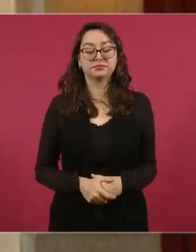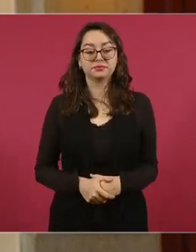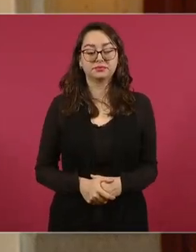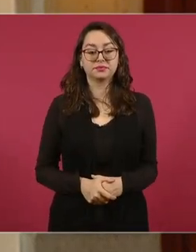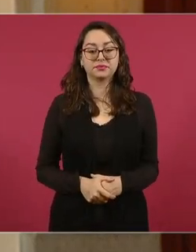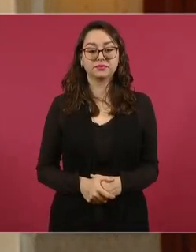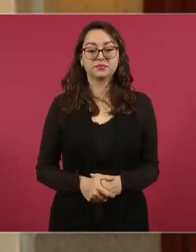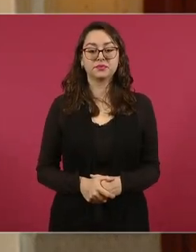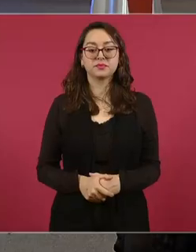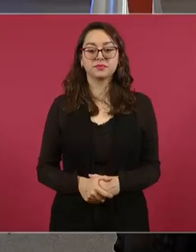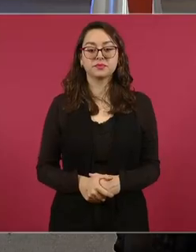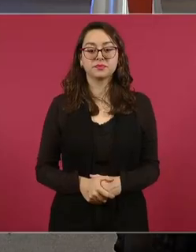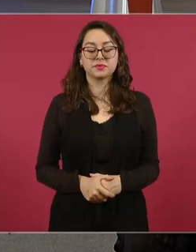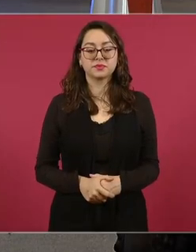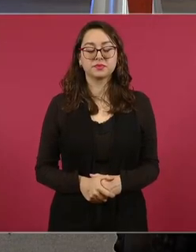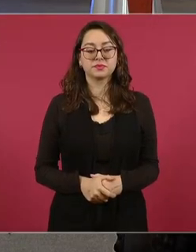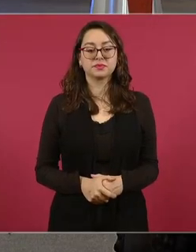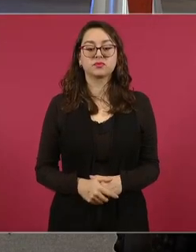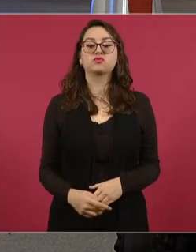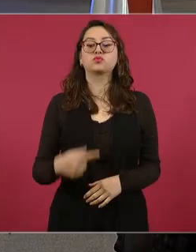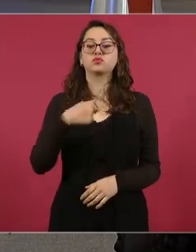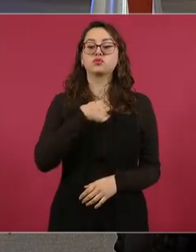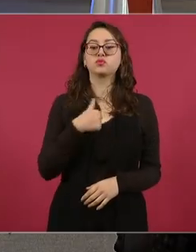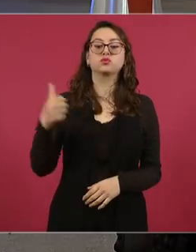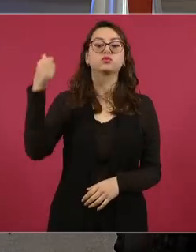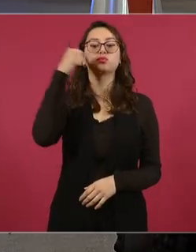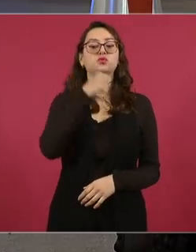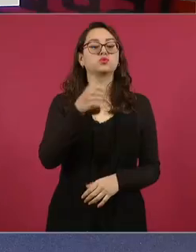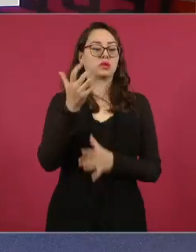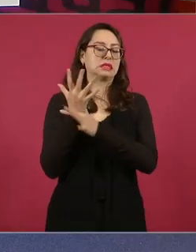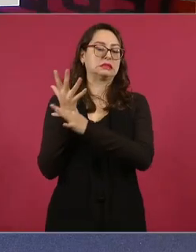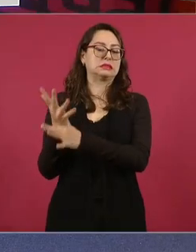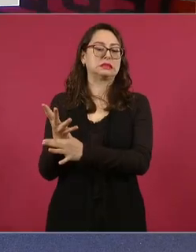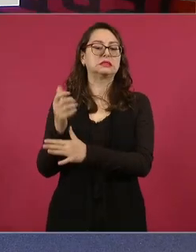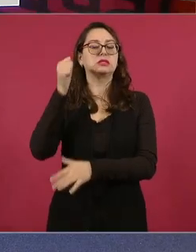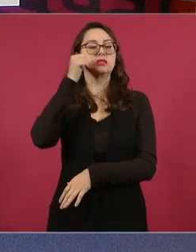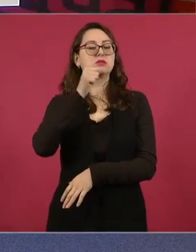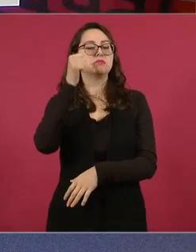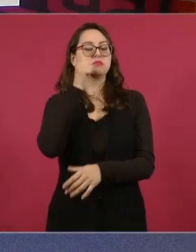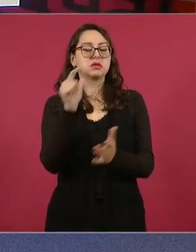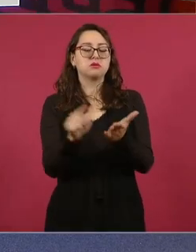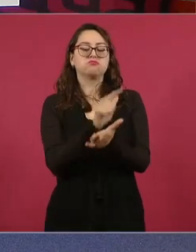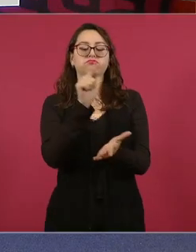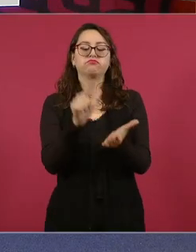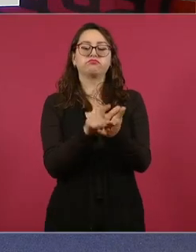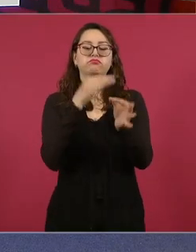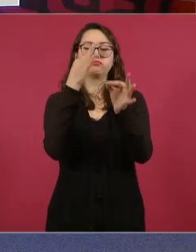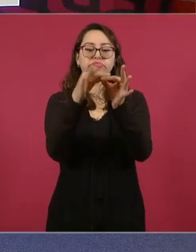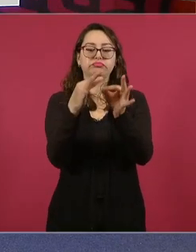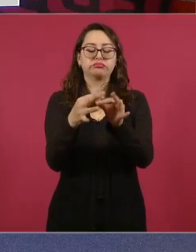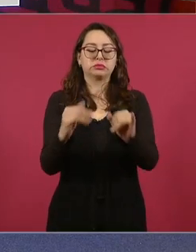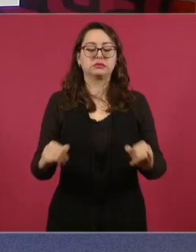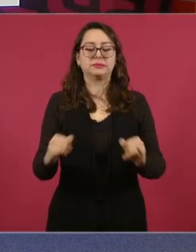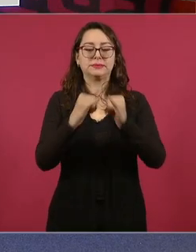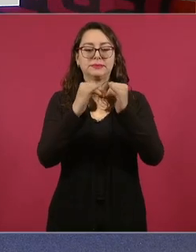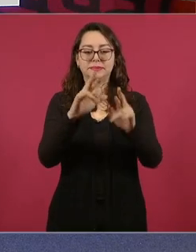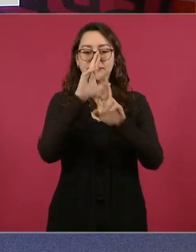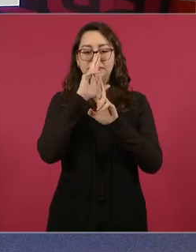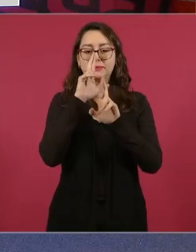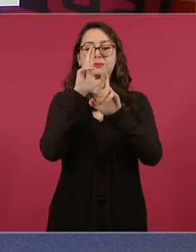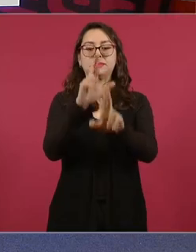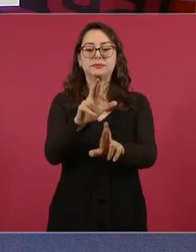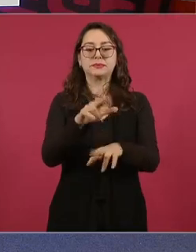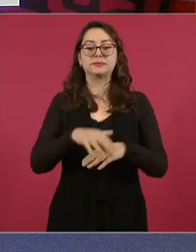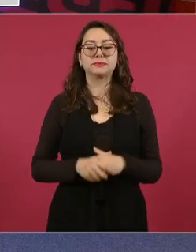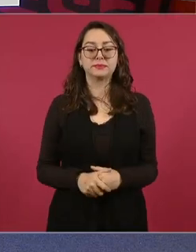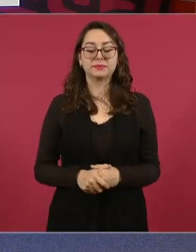Siempre me he conducido conforme a derecho y respeto a las instituciones de este país y desde luego